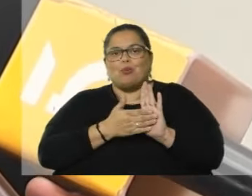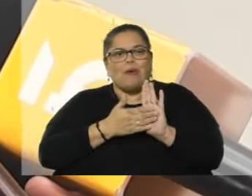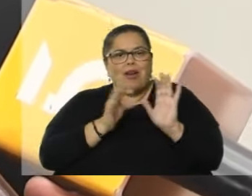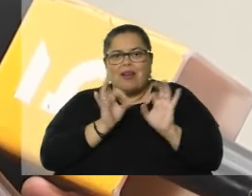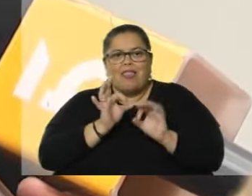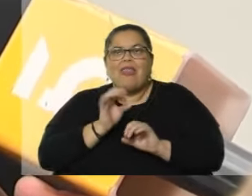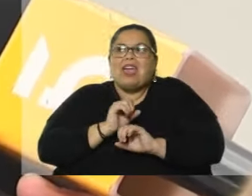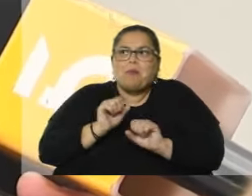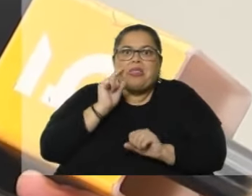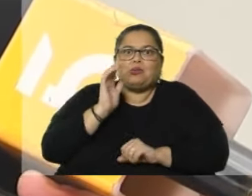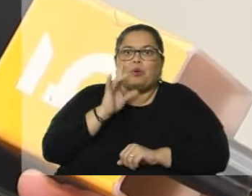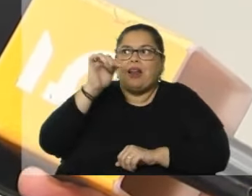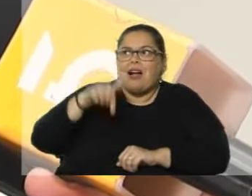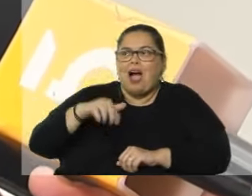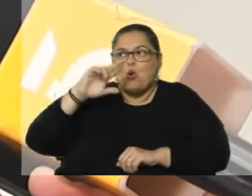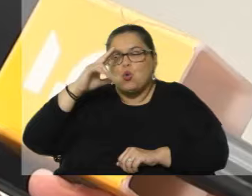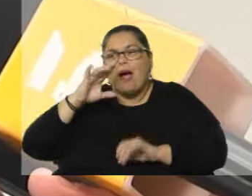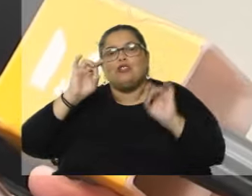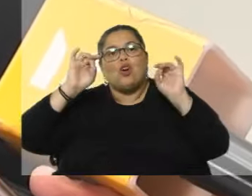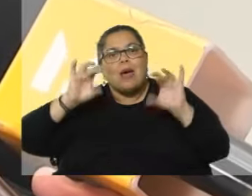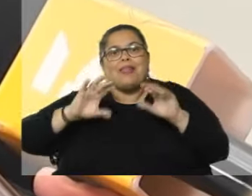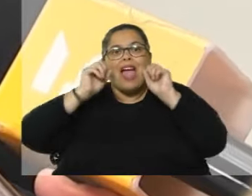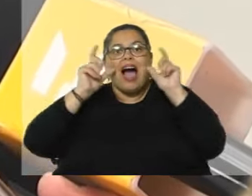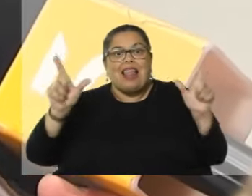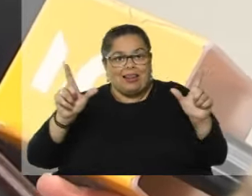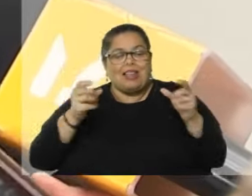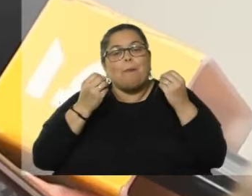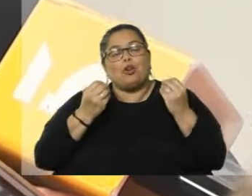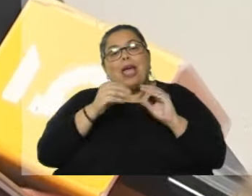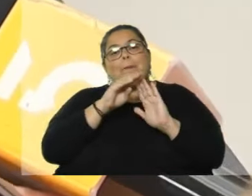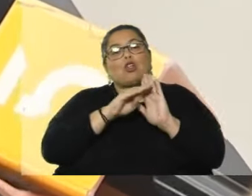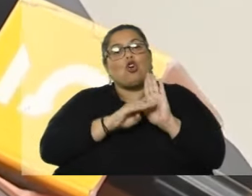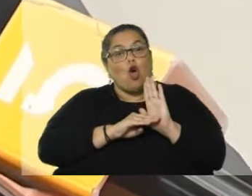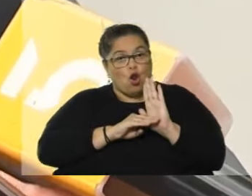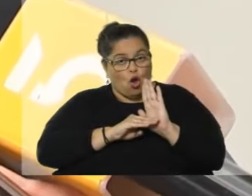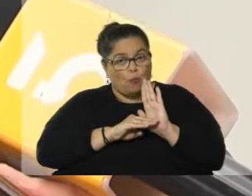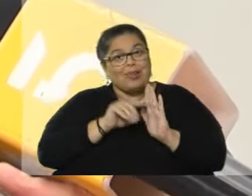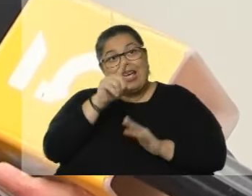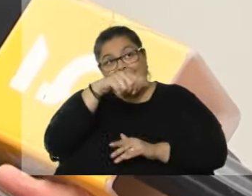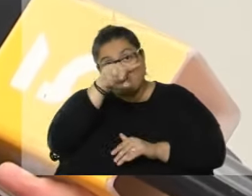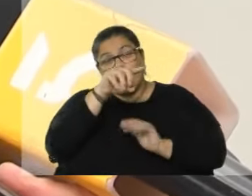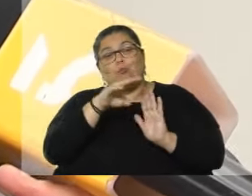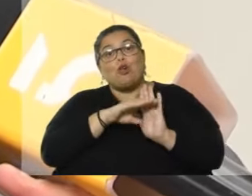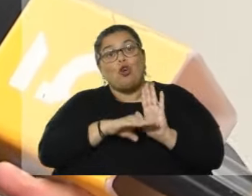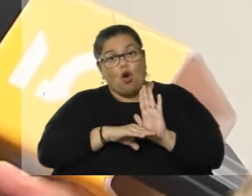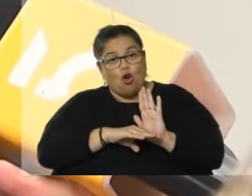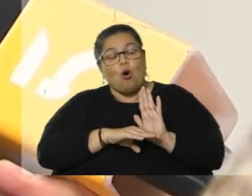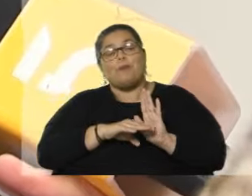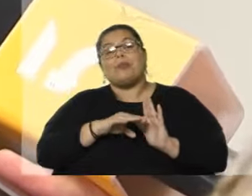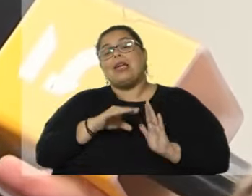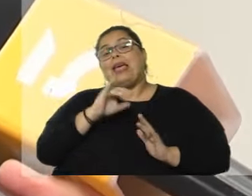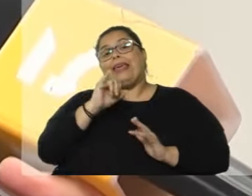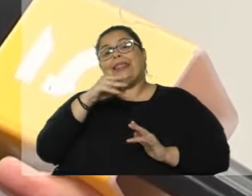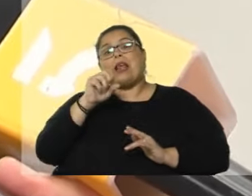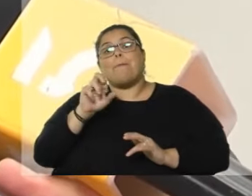estar en Uruguay. Simplemente la alerta es una parte del protocolo que ellos cumplen, porque lo liberaron a toda la región 4 de Interpol,